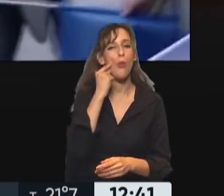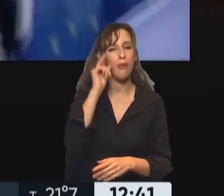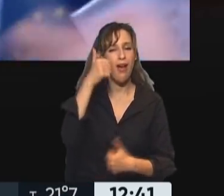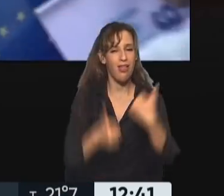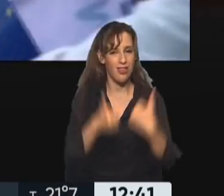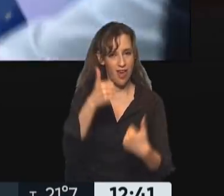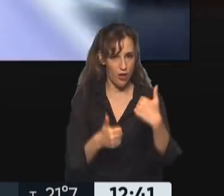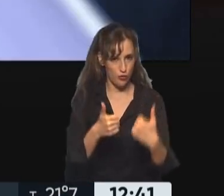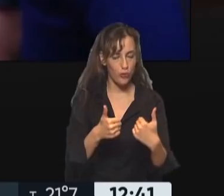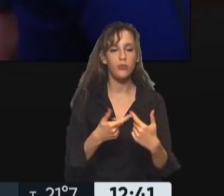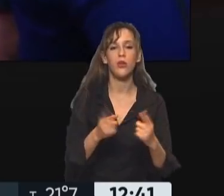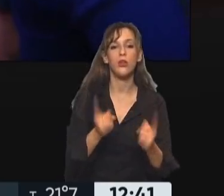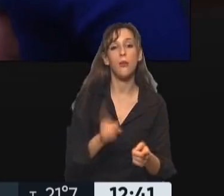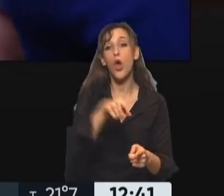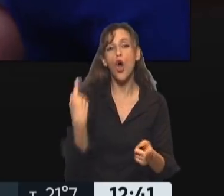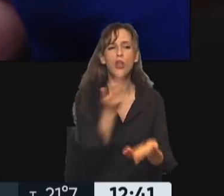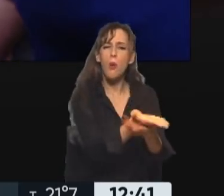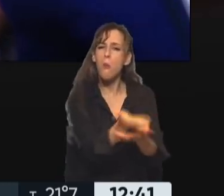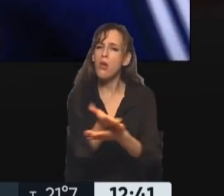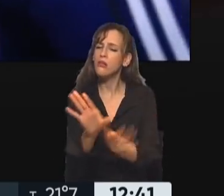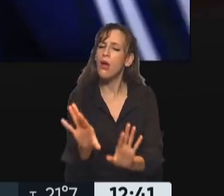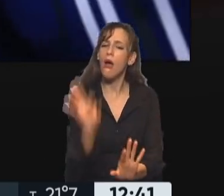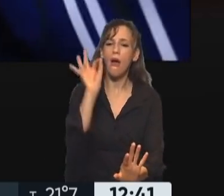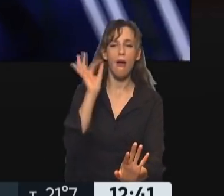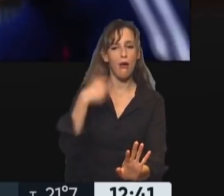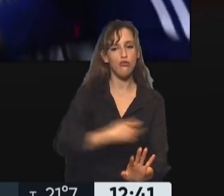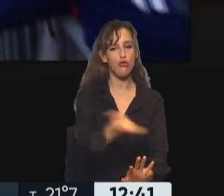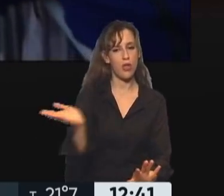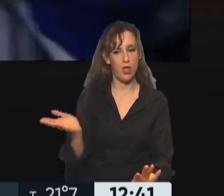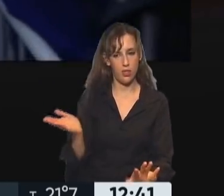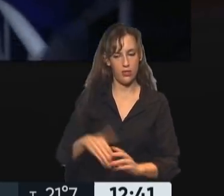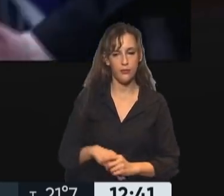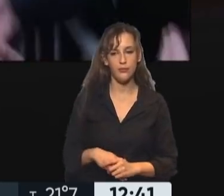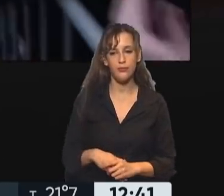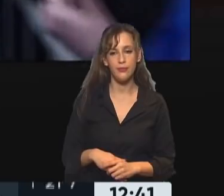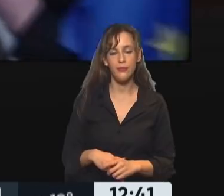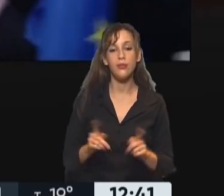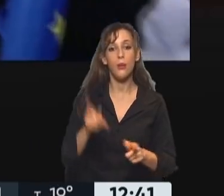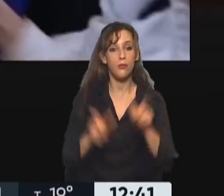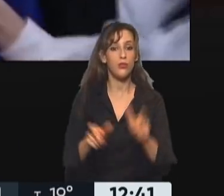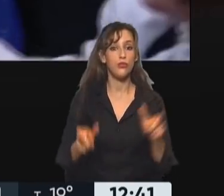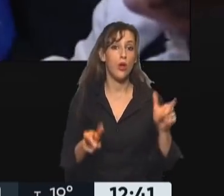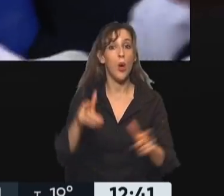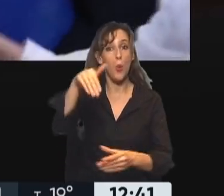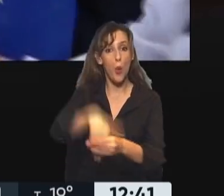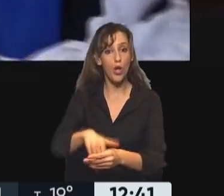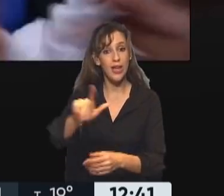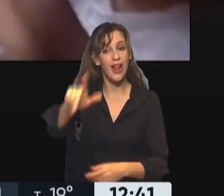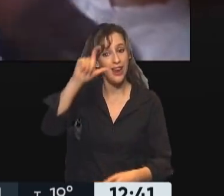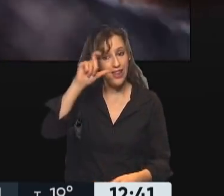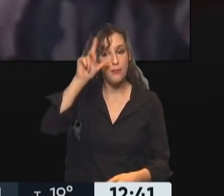pero también en algunas opciones de propuesta, y te diría también muchos de los votos nuevos que fueron a Marine Le Pen, por una suerte